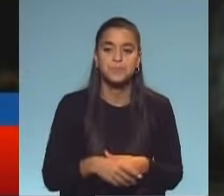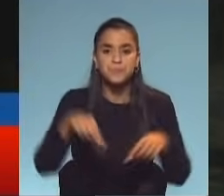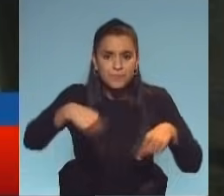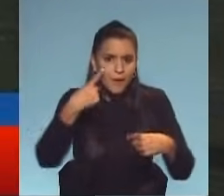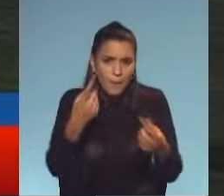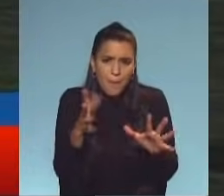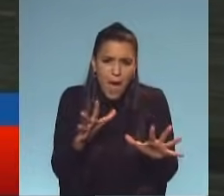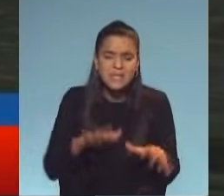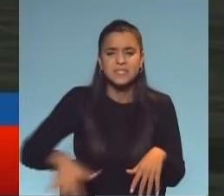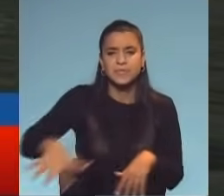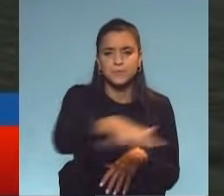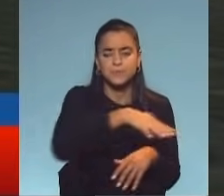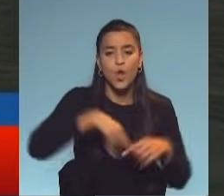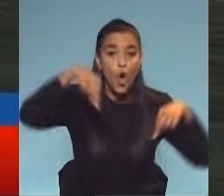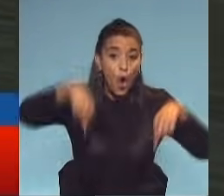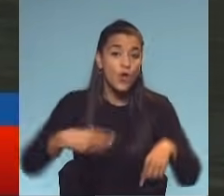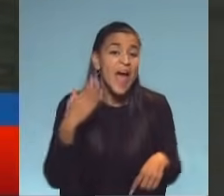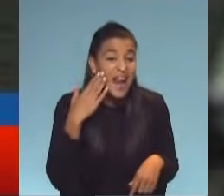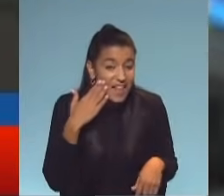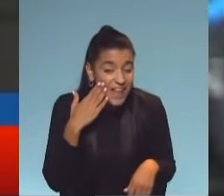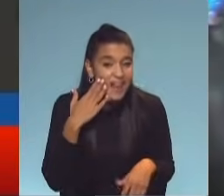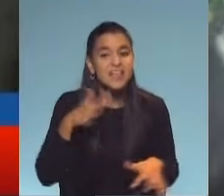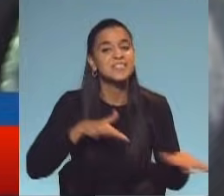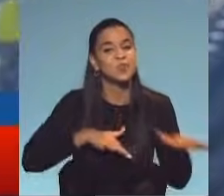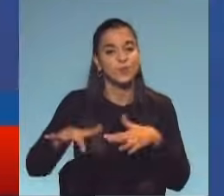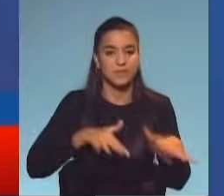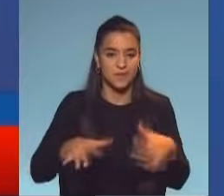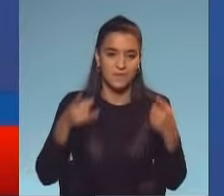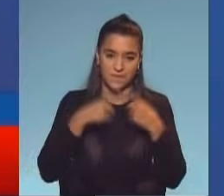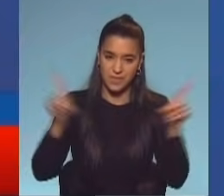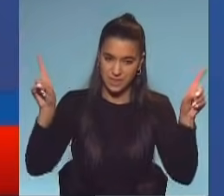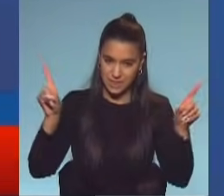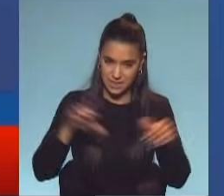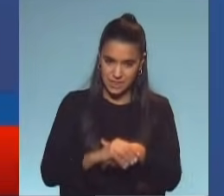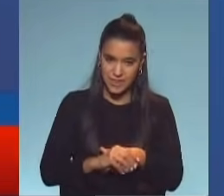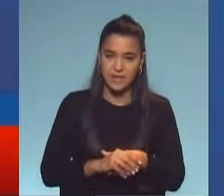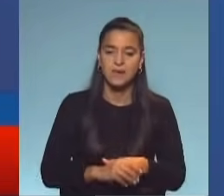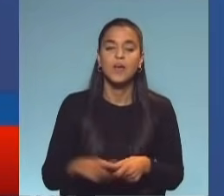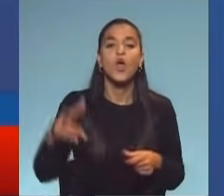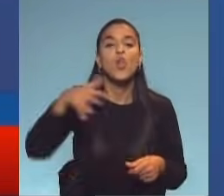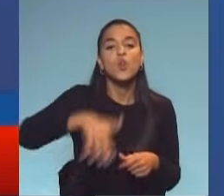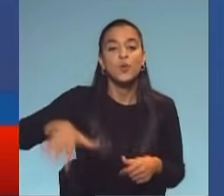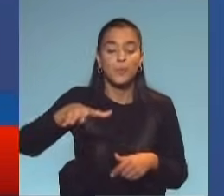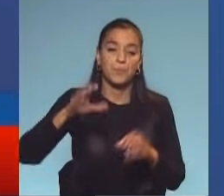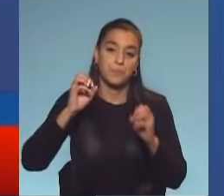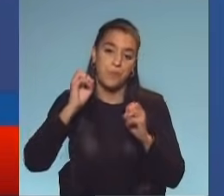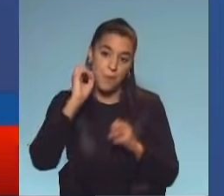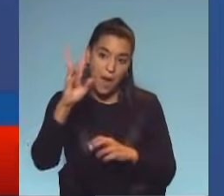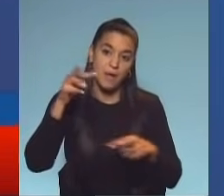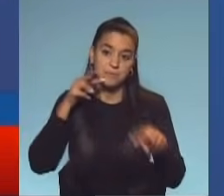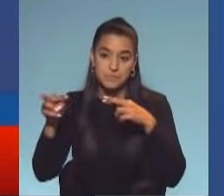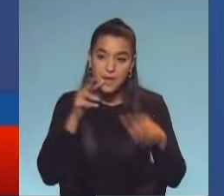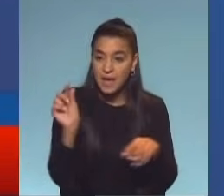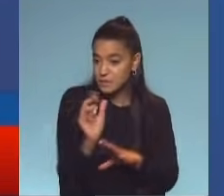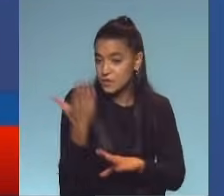este panorama. Hoy, durante la tarde, el panorama aquí era absolutamente diferente. Los locales gastronómicos tenían, como decía